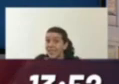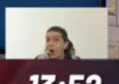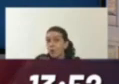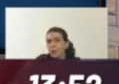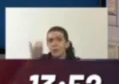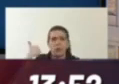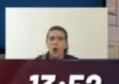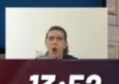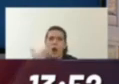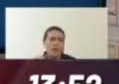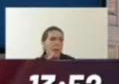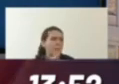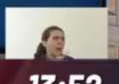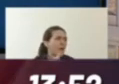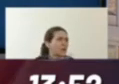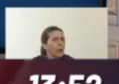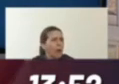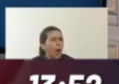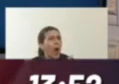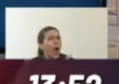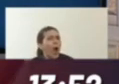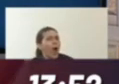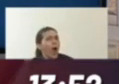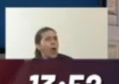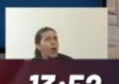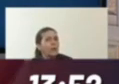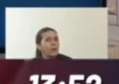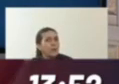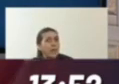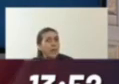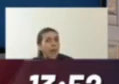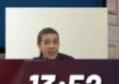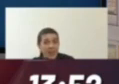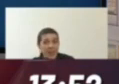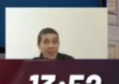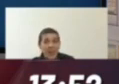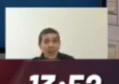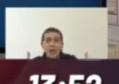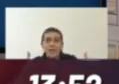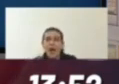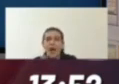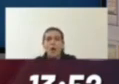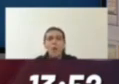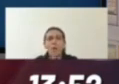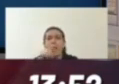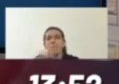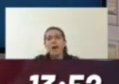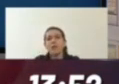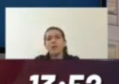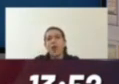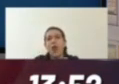consultado, el resultado de que ha habido cierto relajamiento, ha habido más circulación